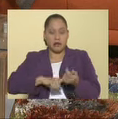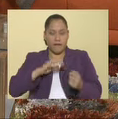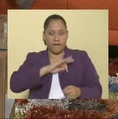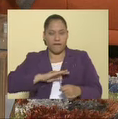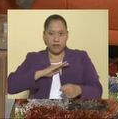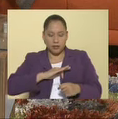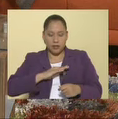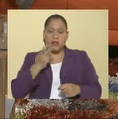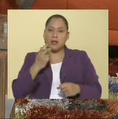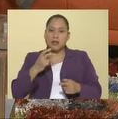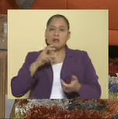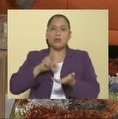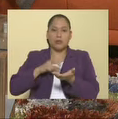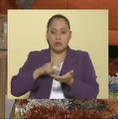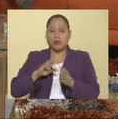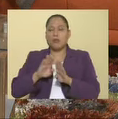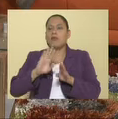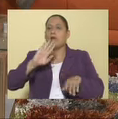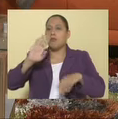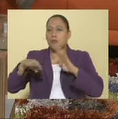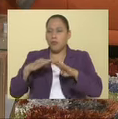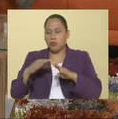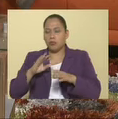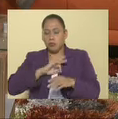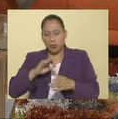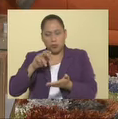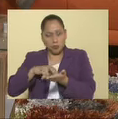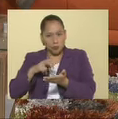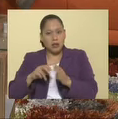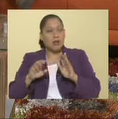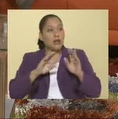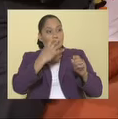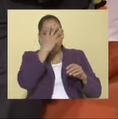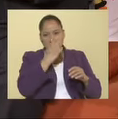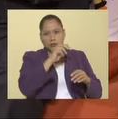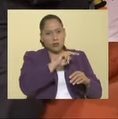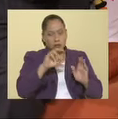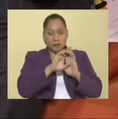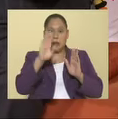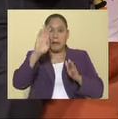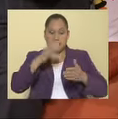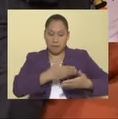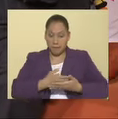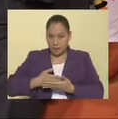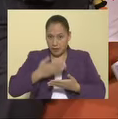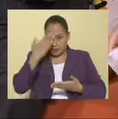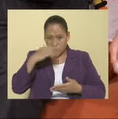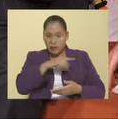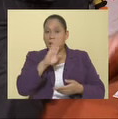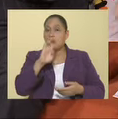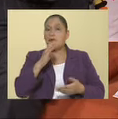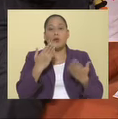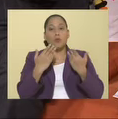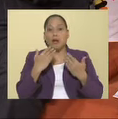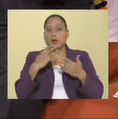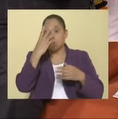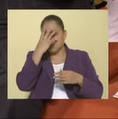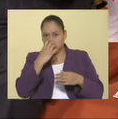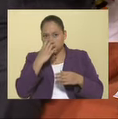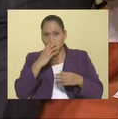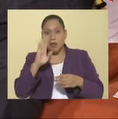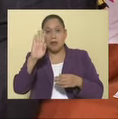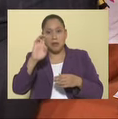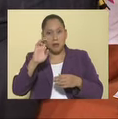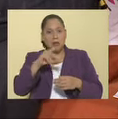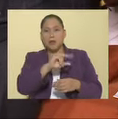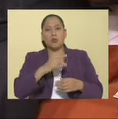vamos a manejar el mundo sin llegar a la tristeza. Ejemplo, la tristeza, el bebé, ¿sabías tú que no la tiene? No la siente.